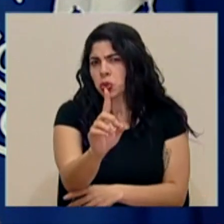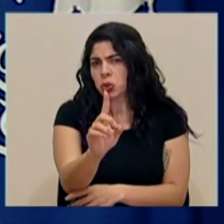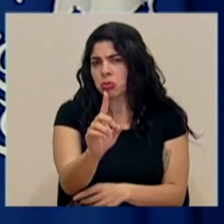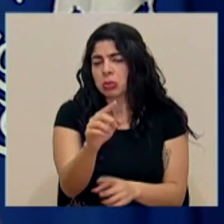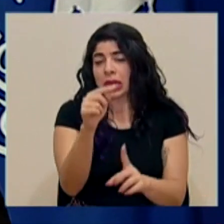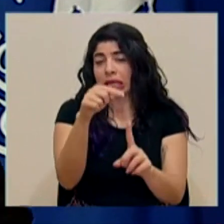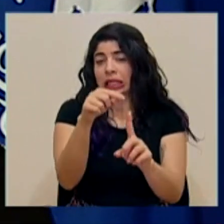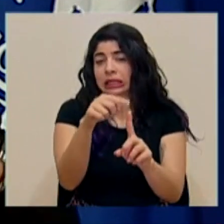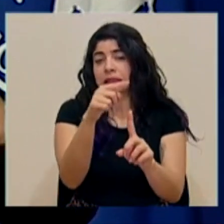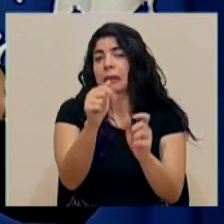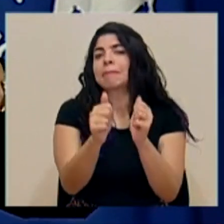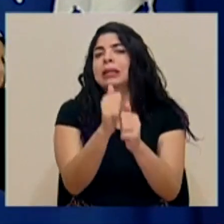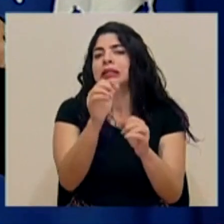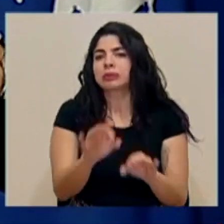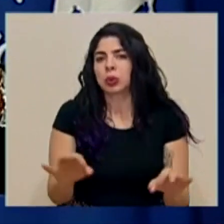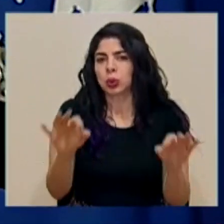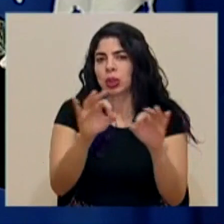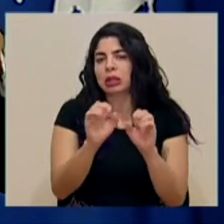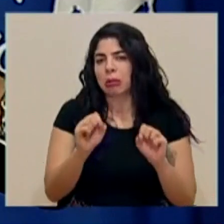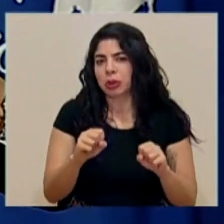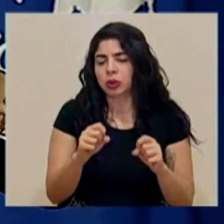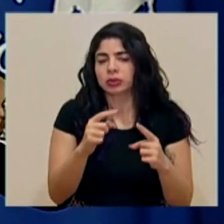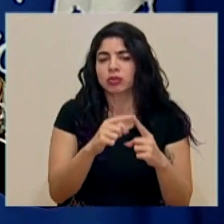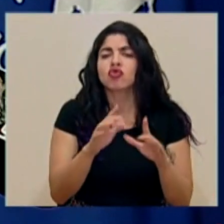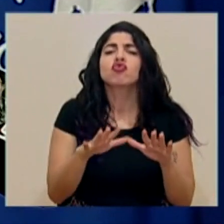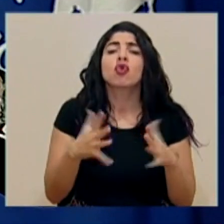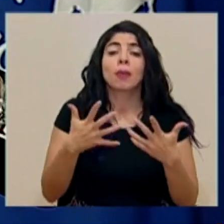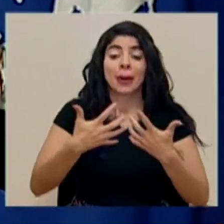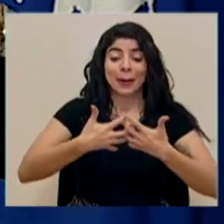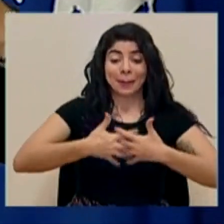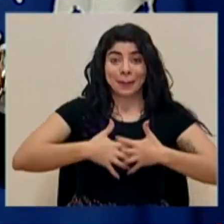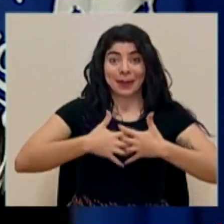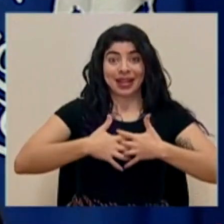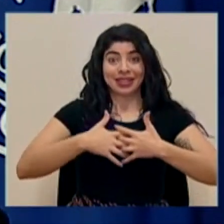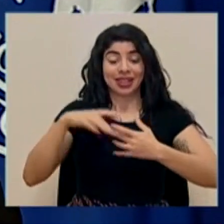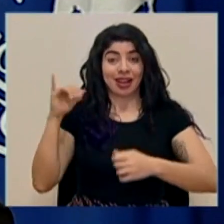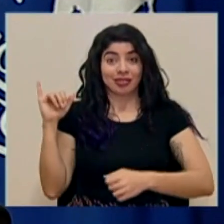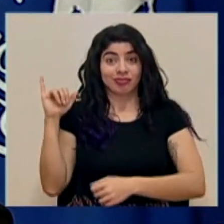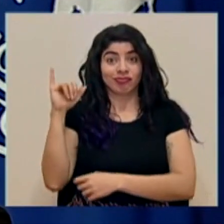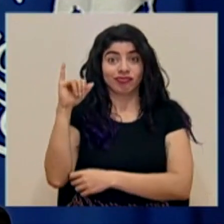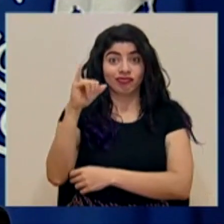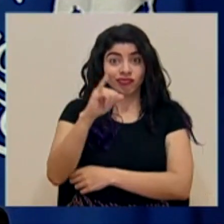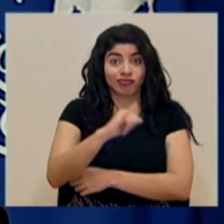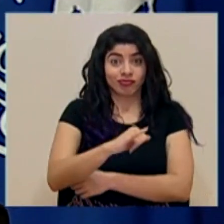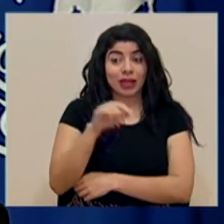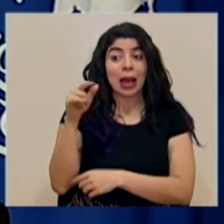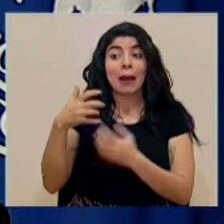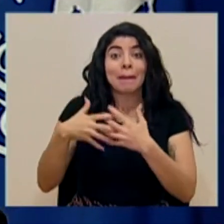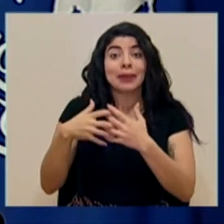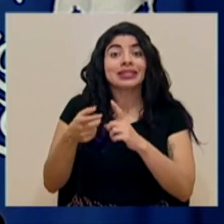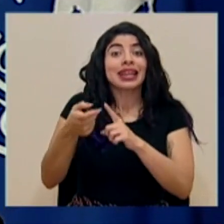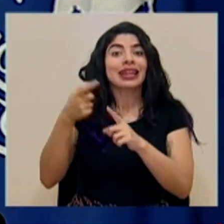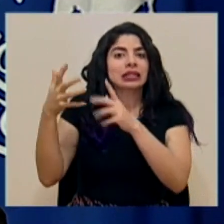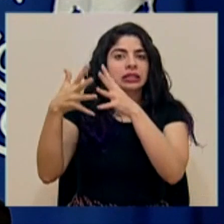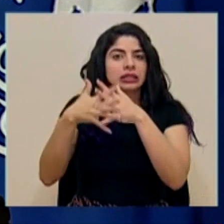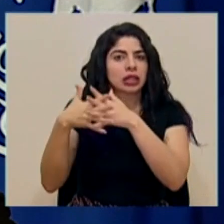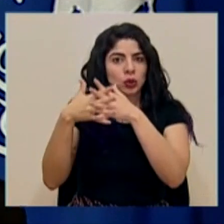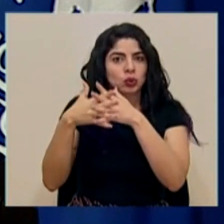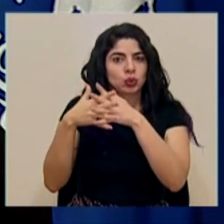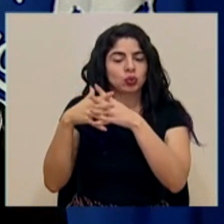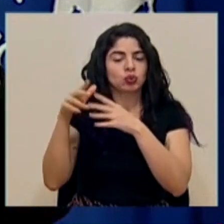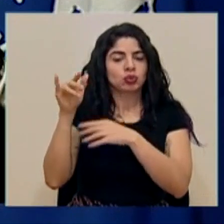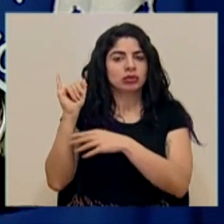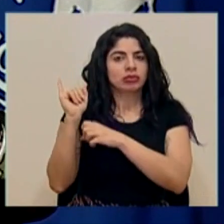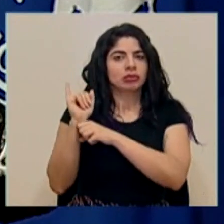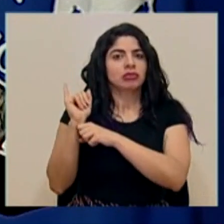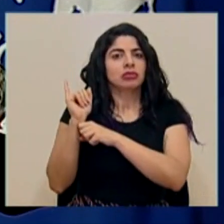más importante, y es cómo las aerolíneas que originan en Norteamérica han estado